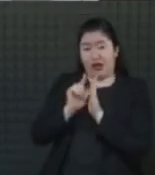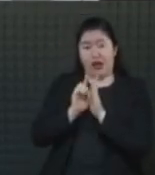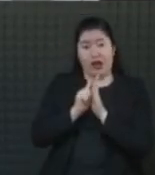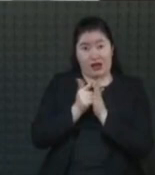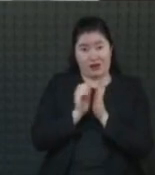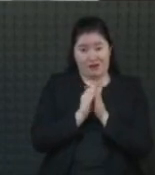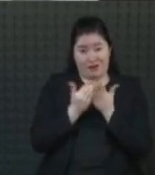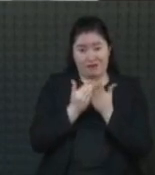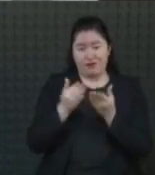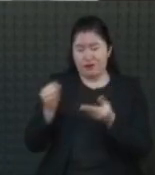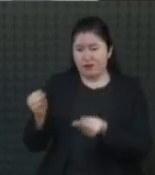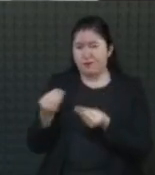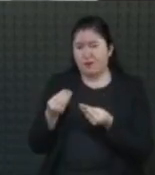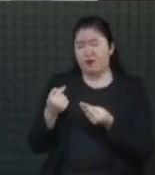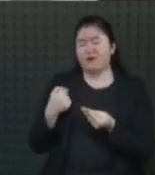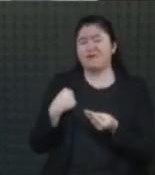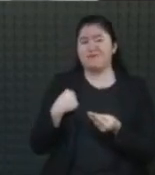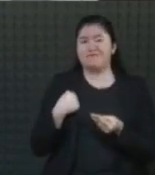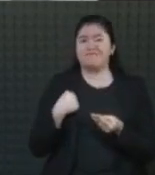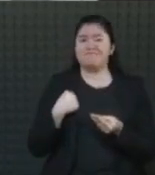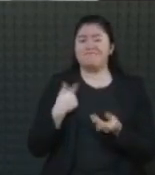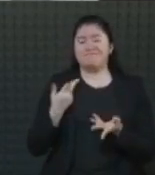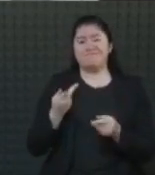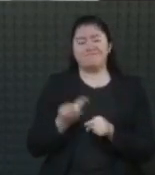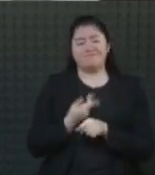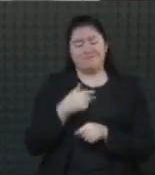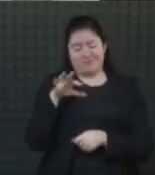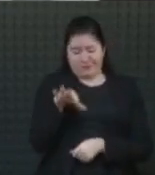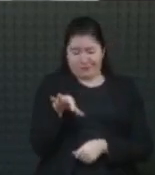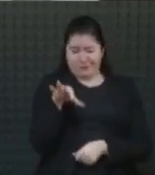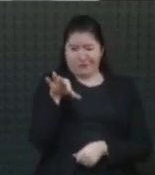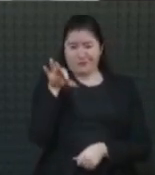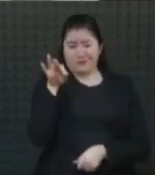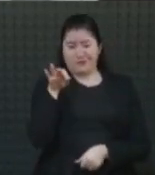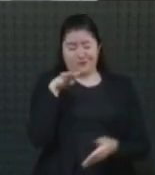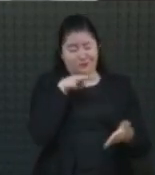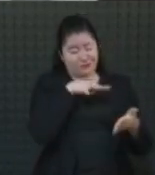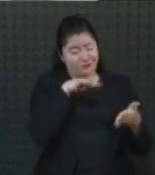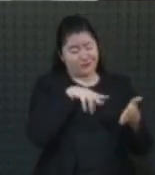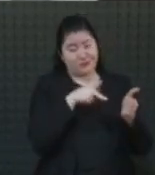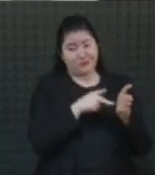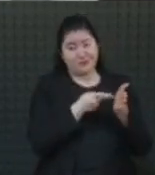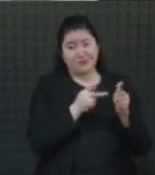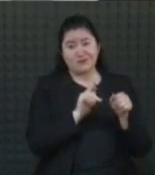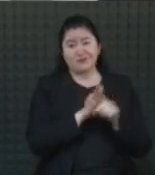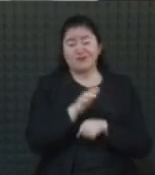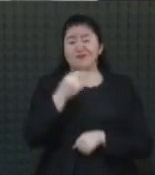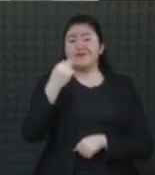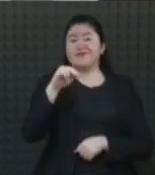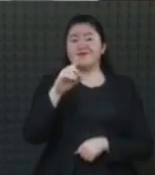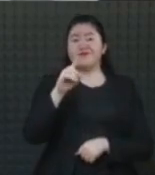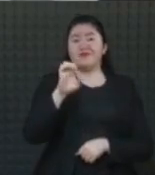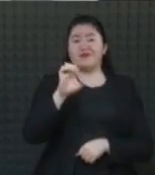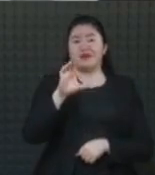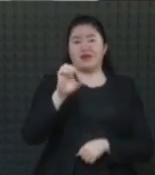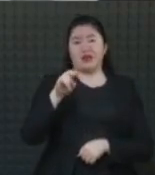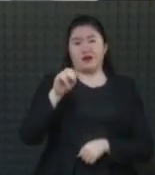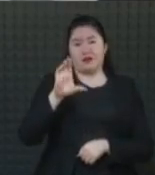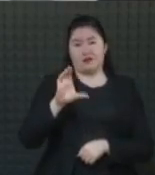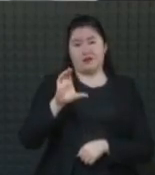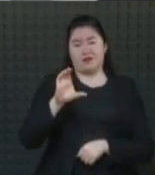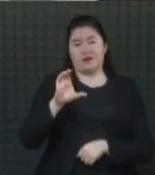del 21, el primero que escogí de nuevo para leer es el de Canek, de Emilio